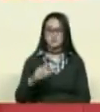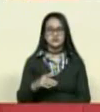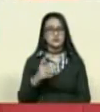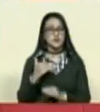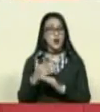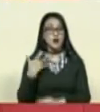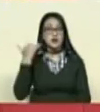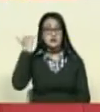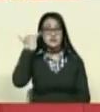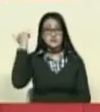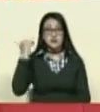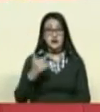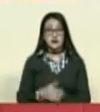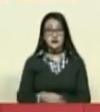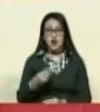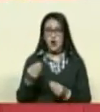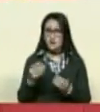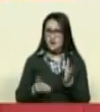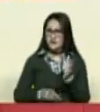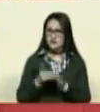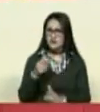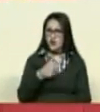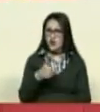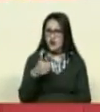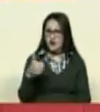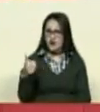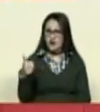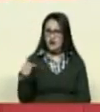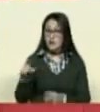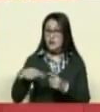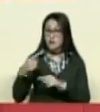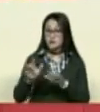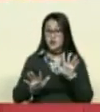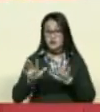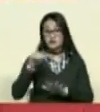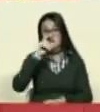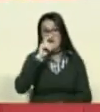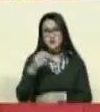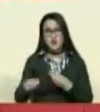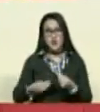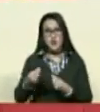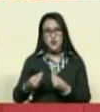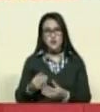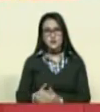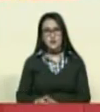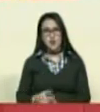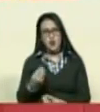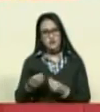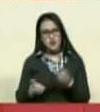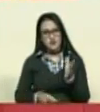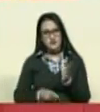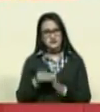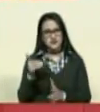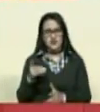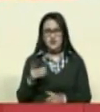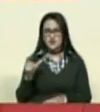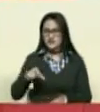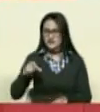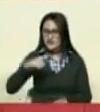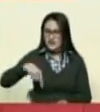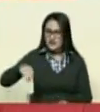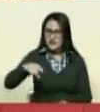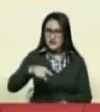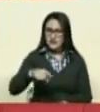imagina, cómo va a ser el desarrollo de cada componente en los próximos 15 años, ¿verdad? ¿Cómo va a ser el desarrollo y las